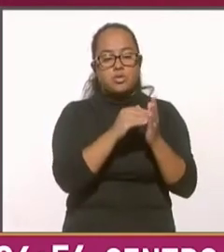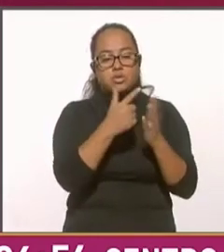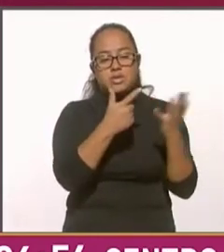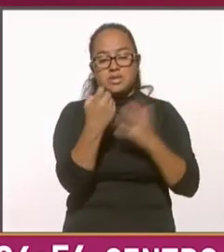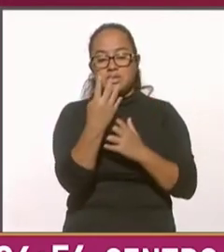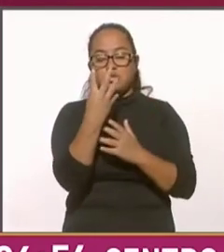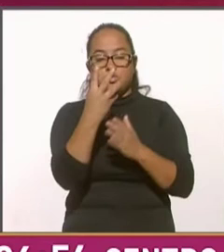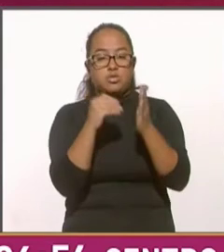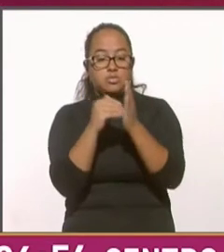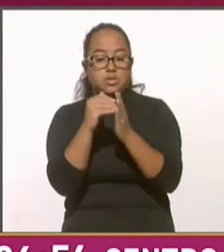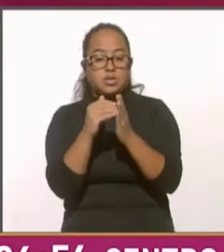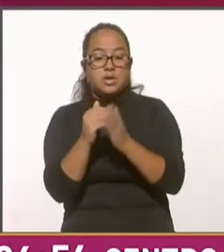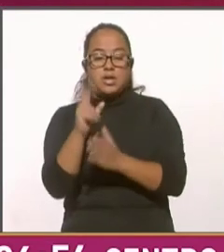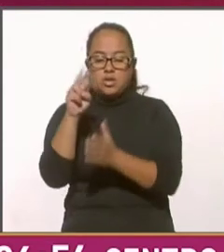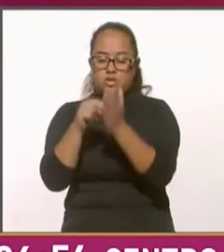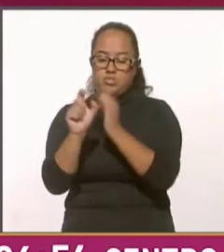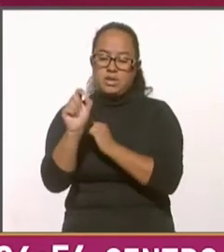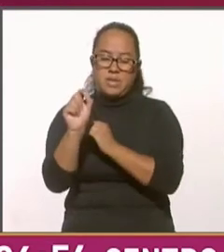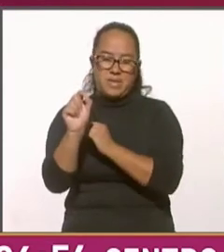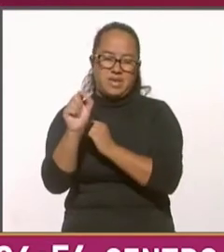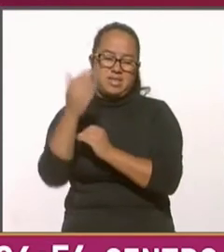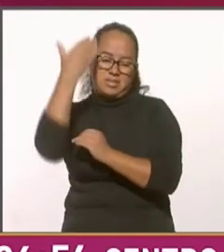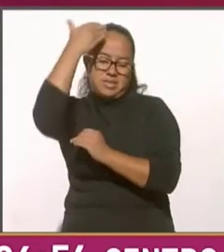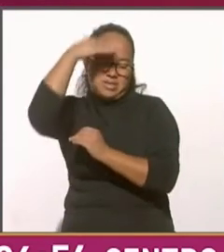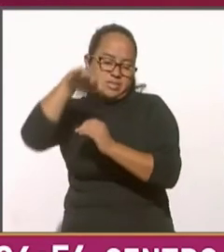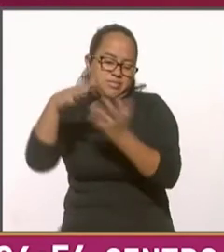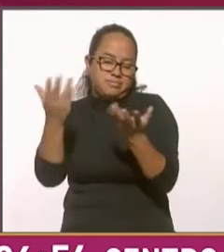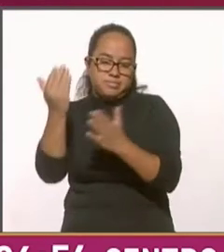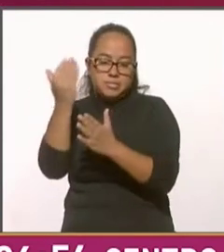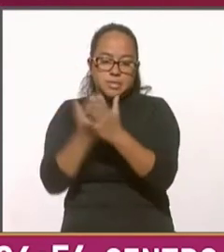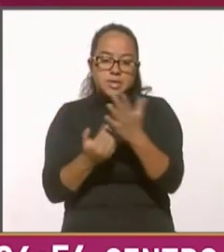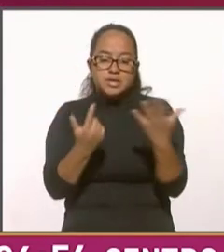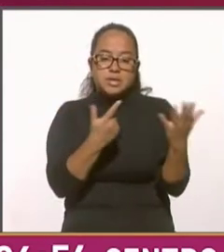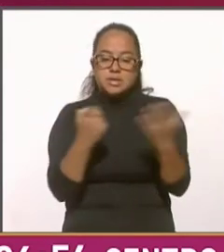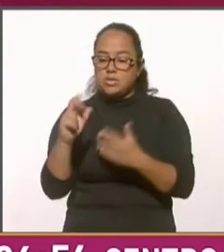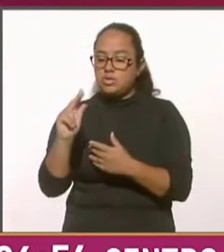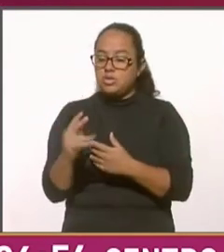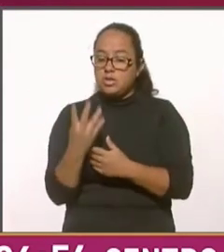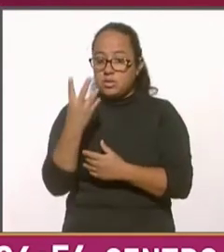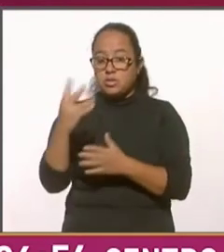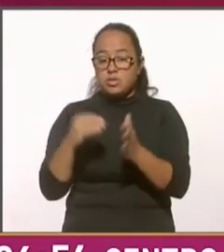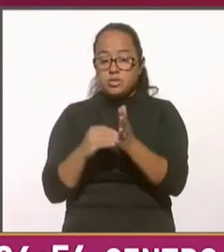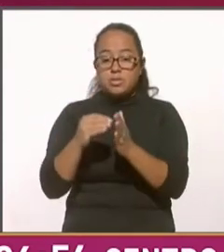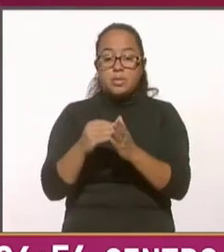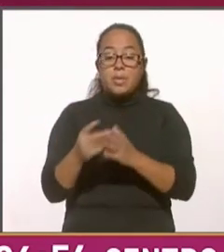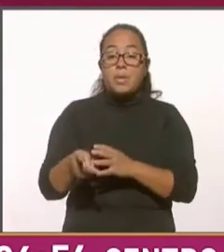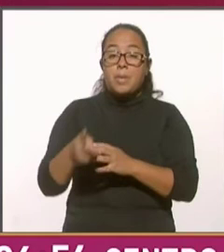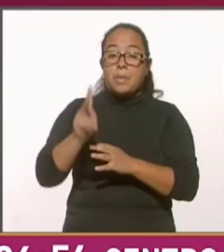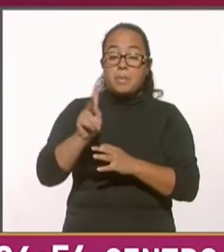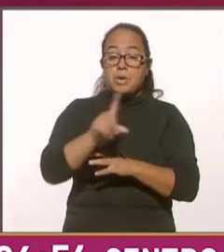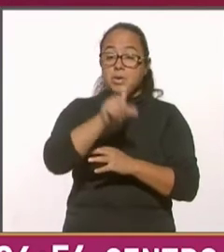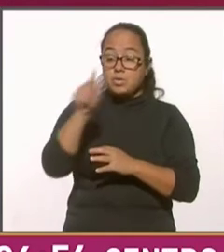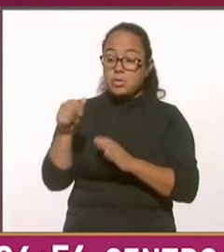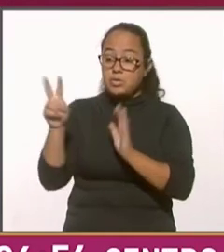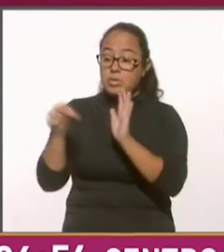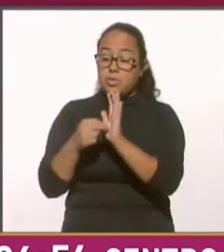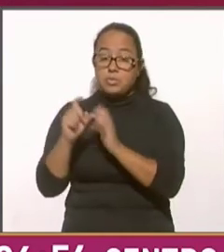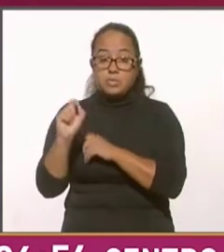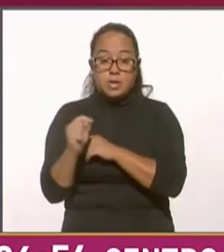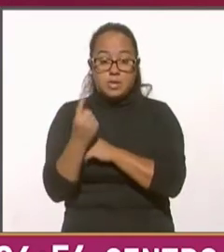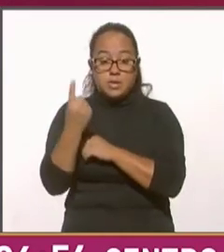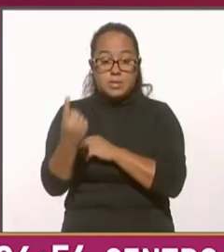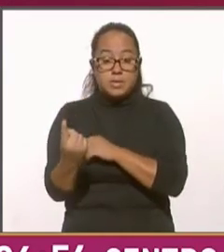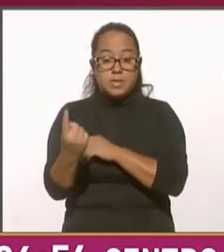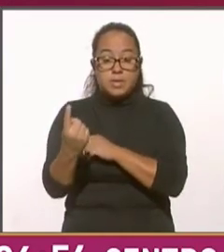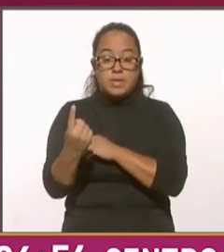en el 20, año de la pandemia, bajó bastante a 784, pero ven el 2021,